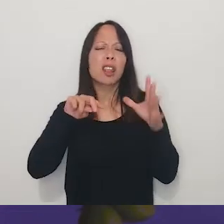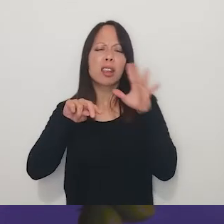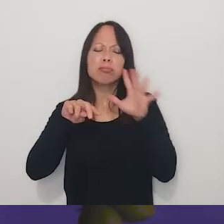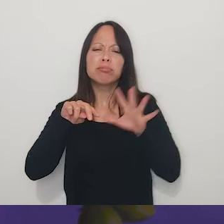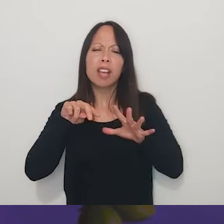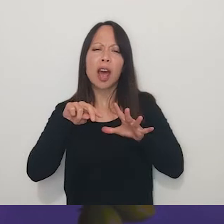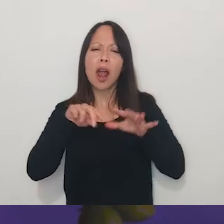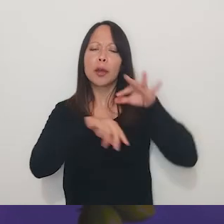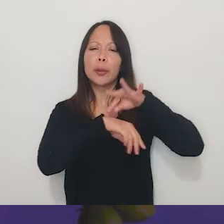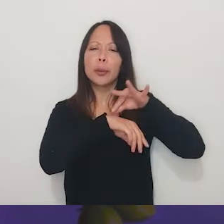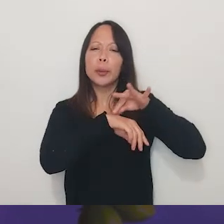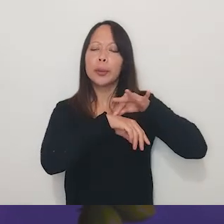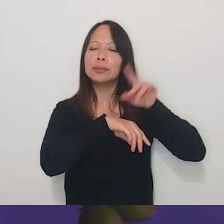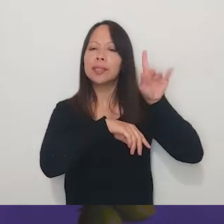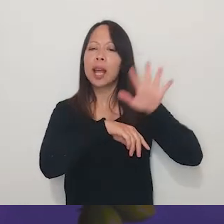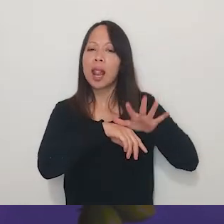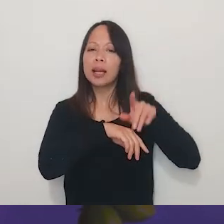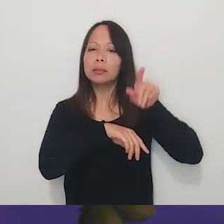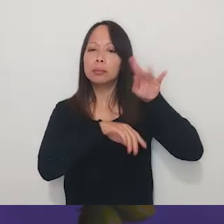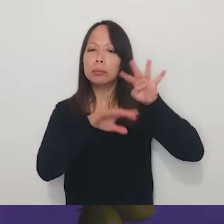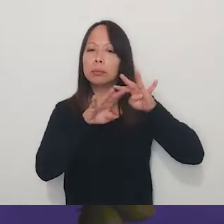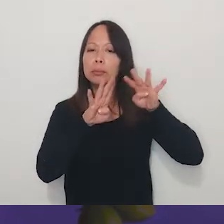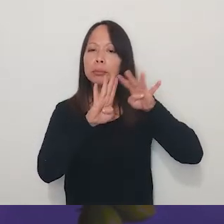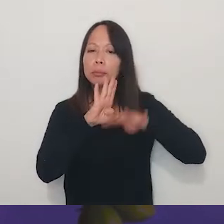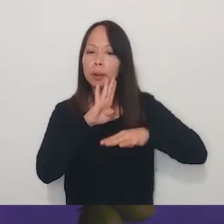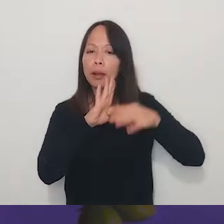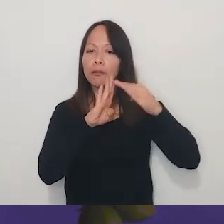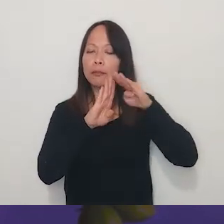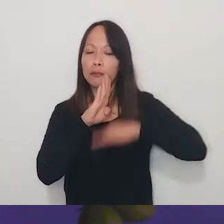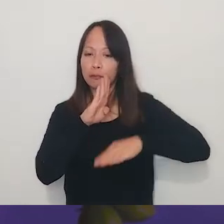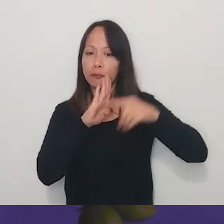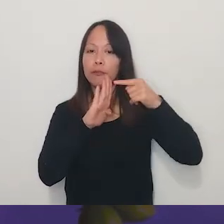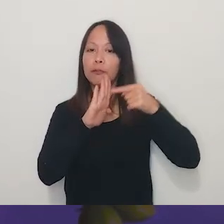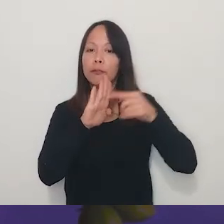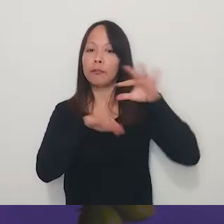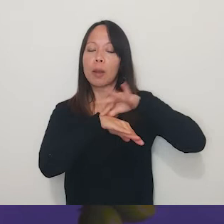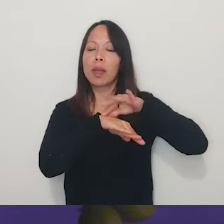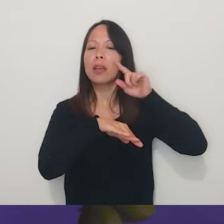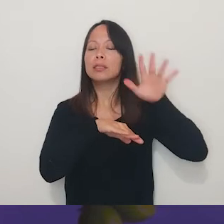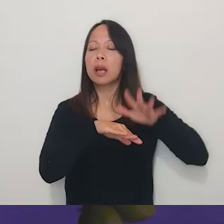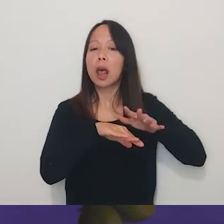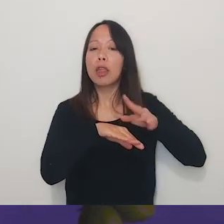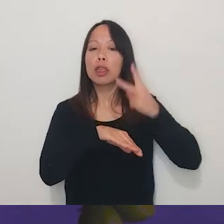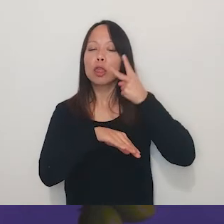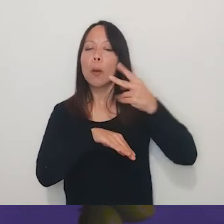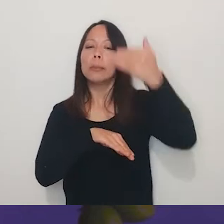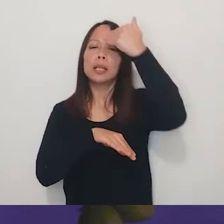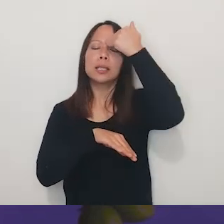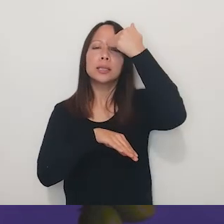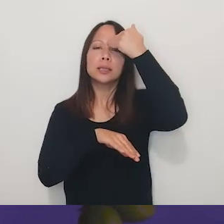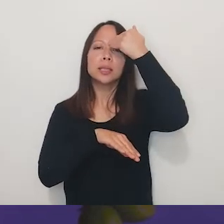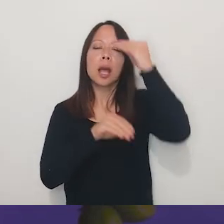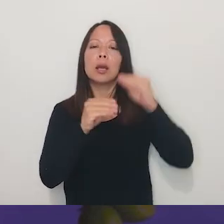raro. Con esto entra al programa del NIH de enfermedades no diagnosticadas, y en el 2015, hay un